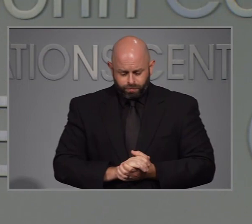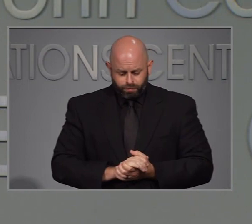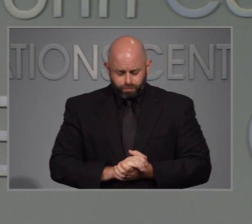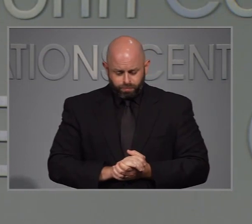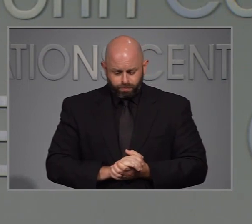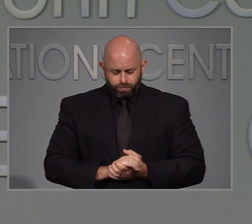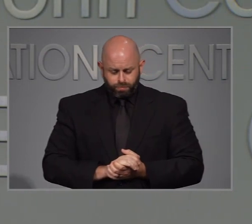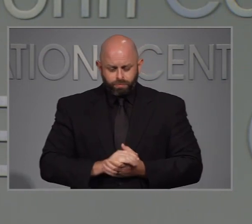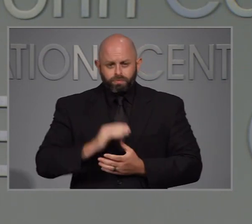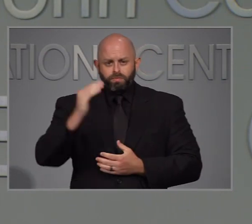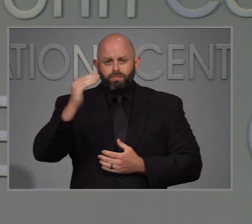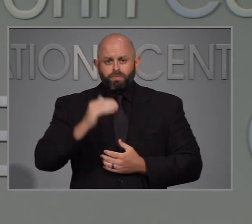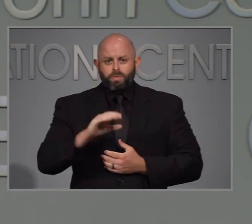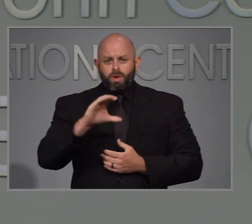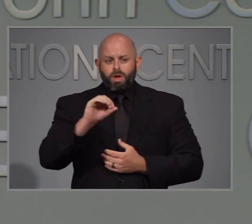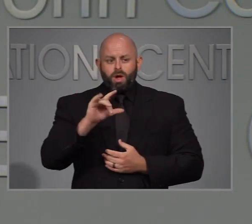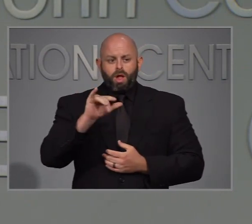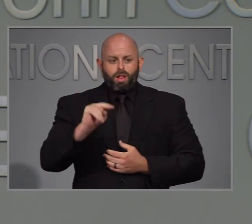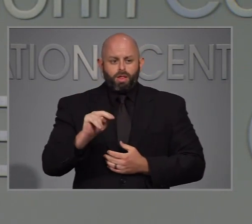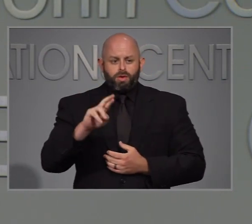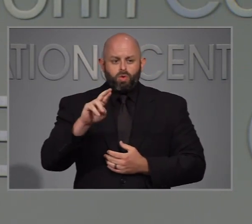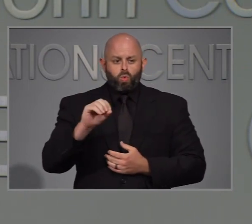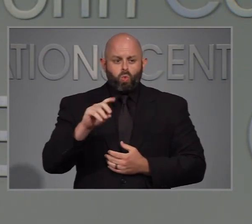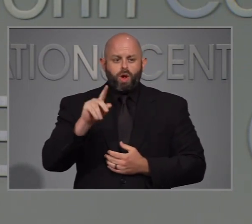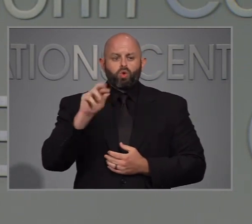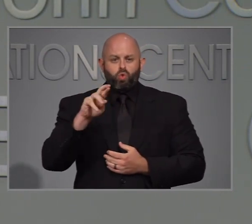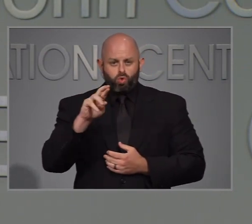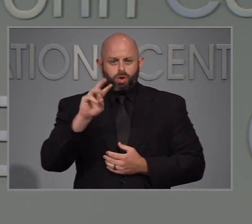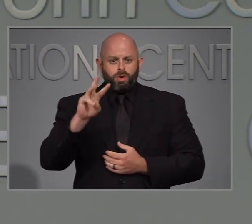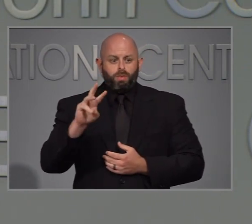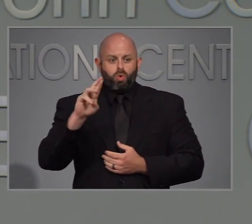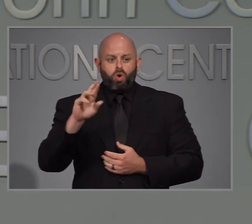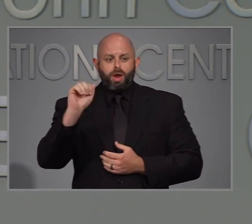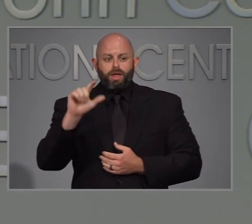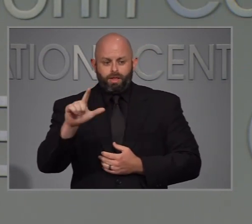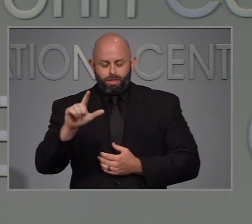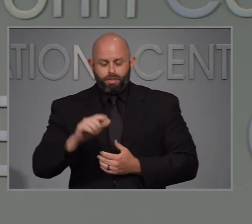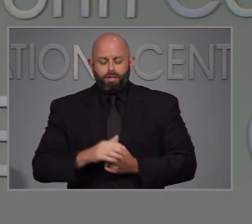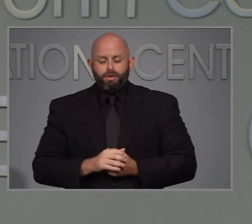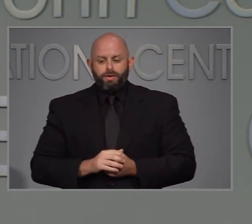La siguiente, Colin Browder de WRAL.